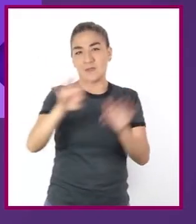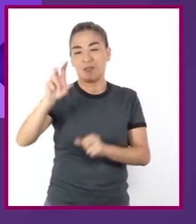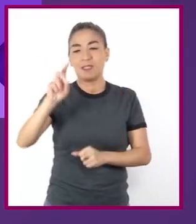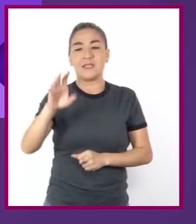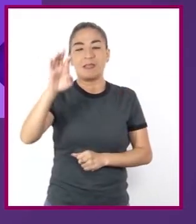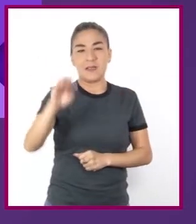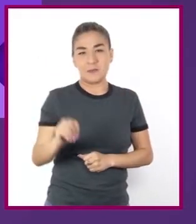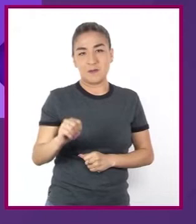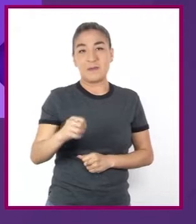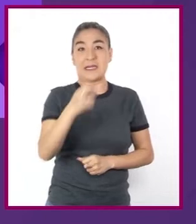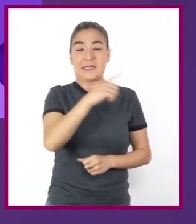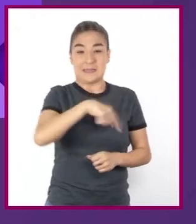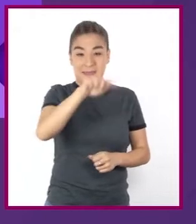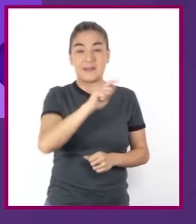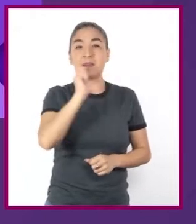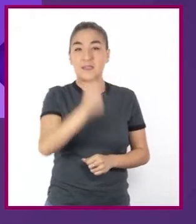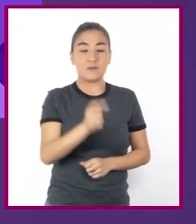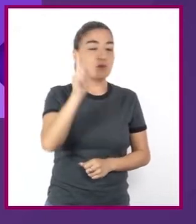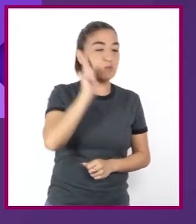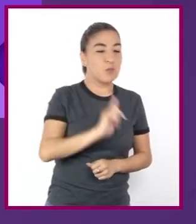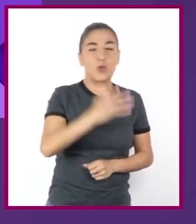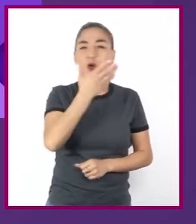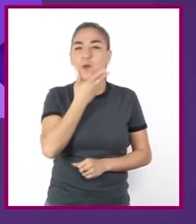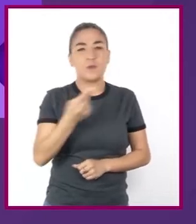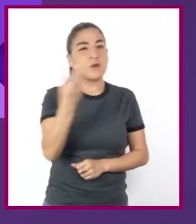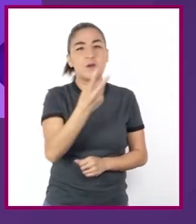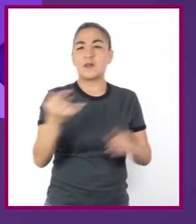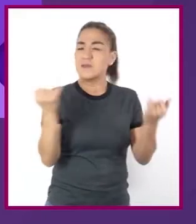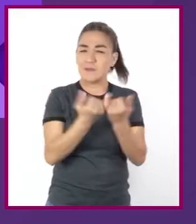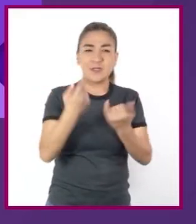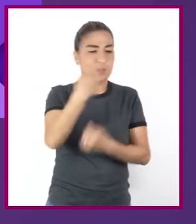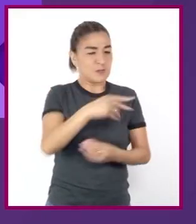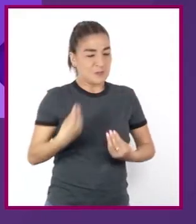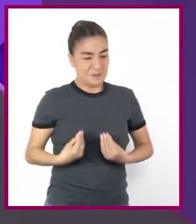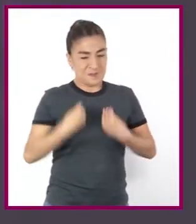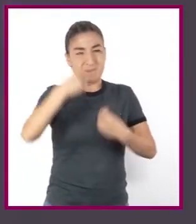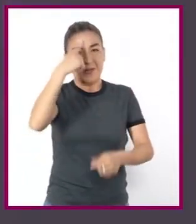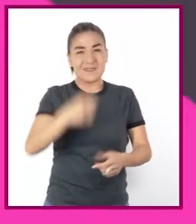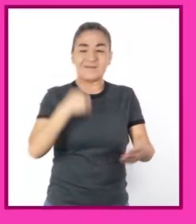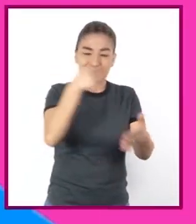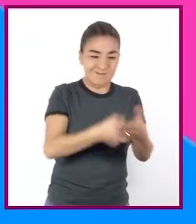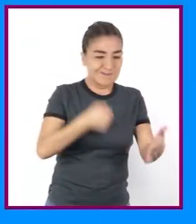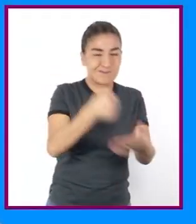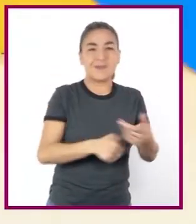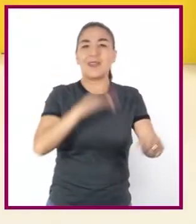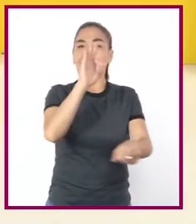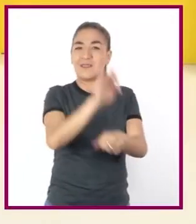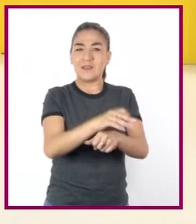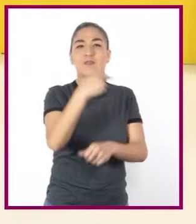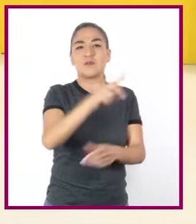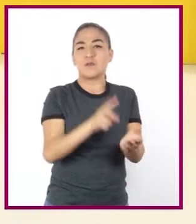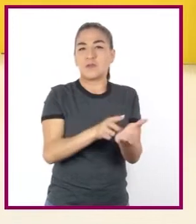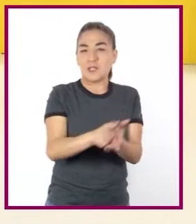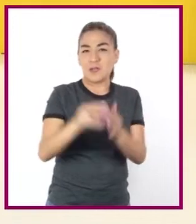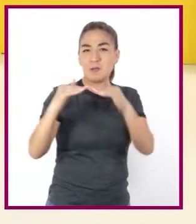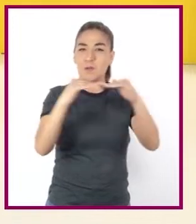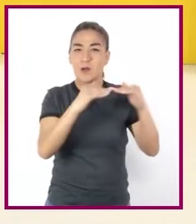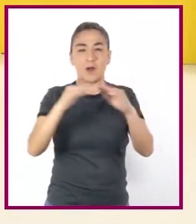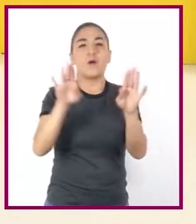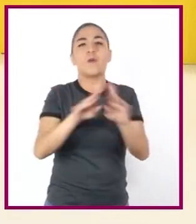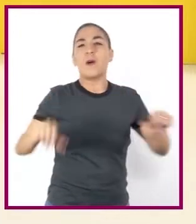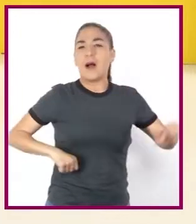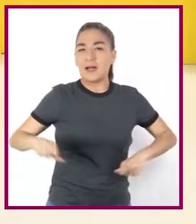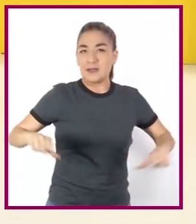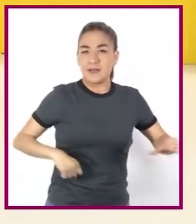1939, son mujeres y hombres que dedicaron su vida a defender el derecho a la igualdad, participando en actividades